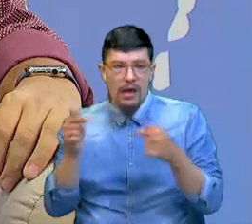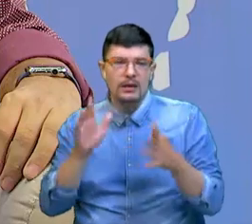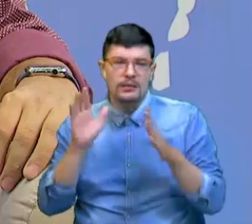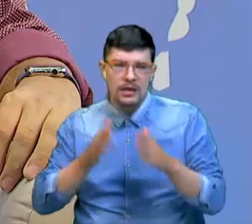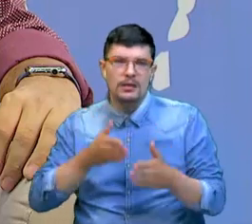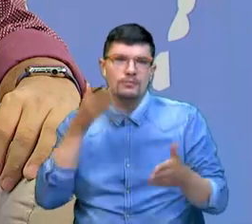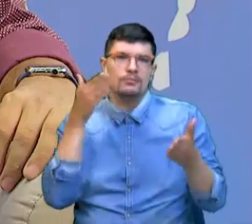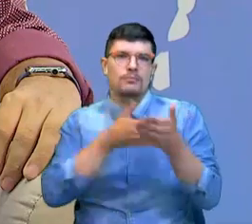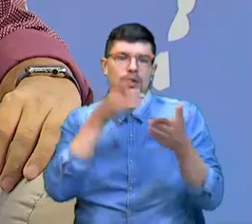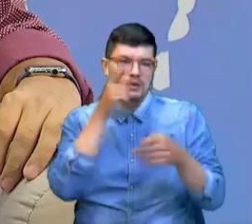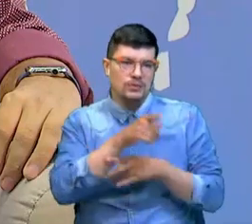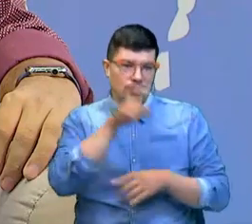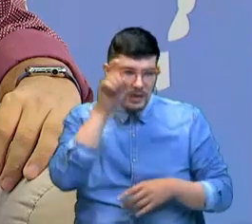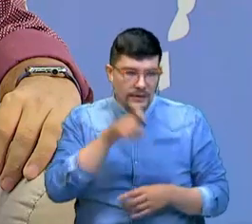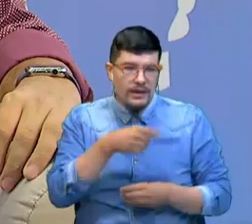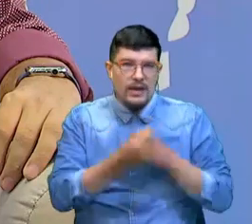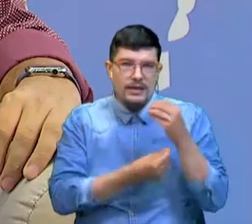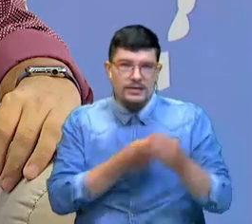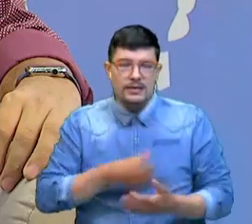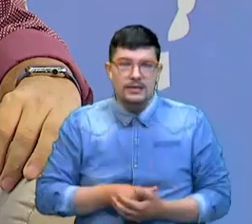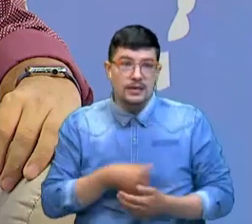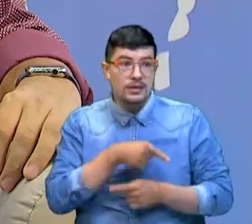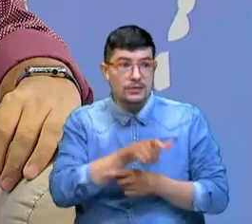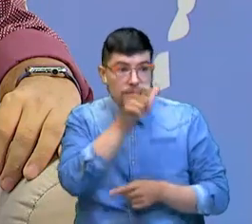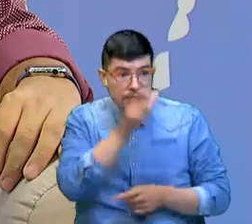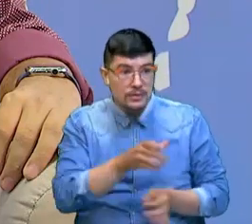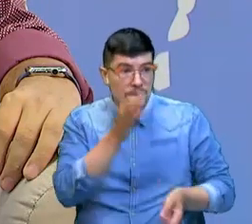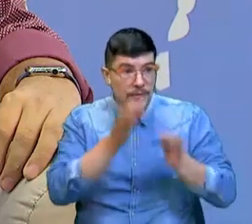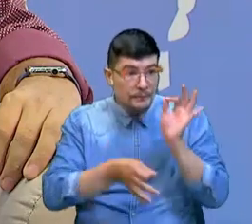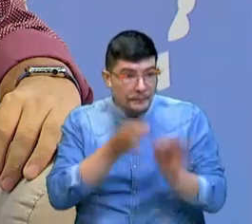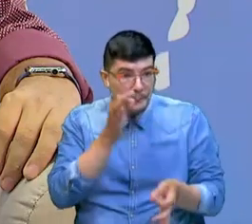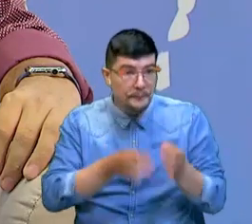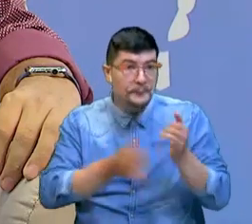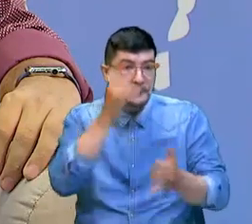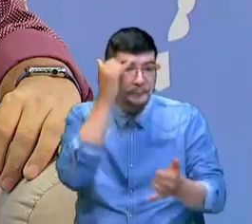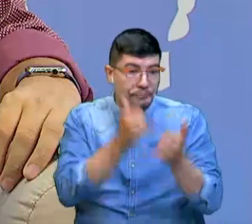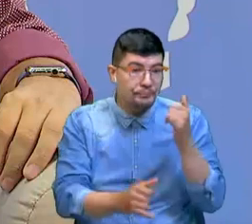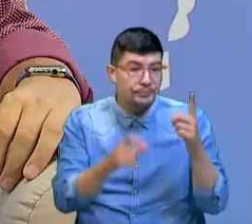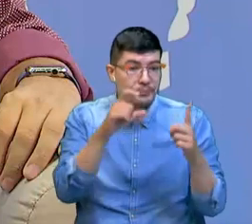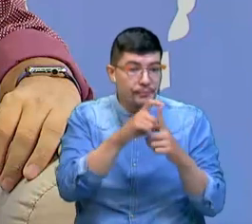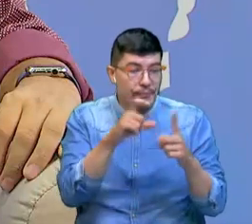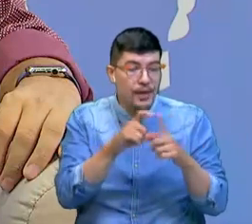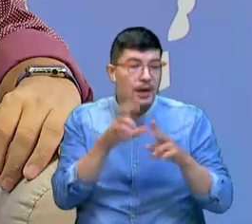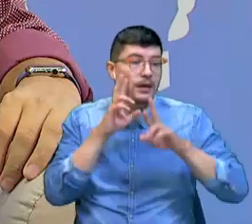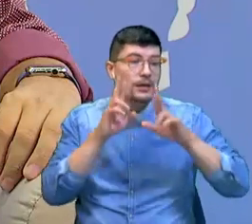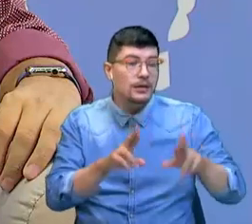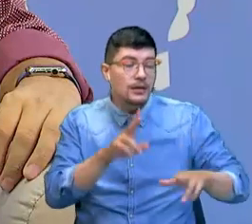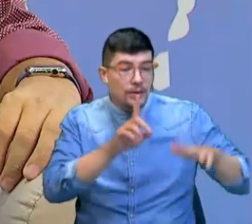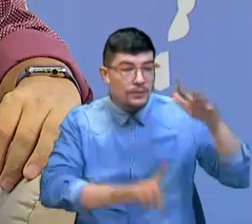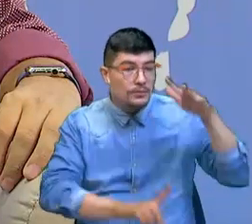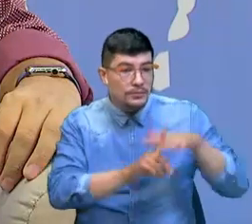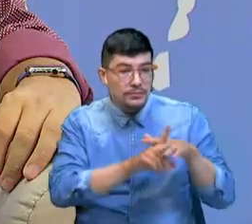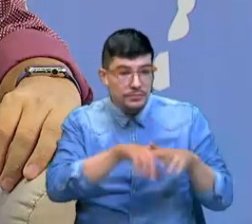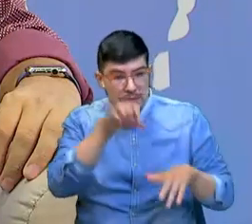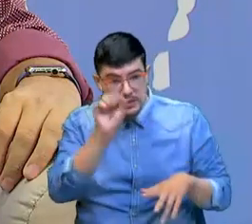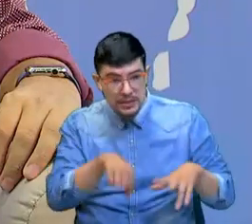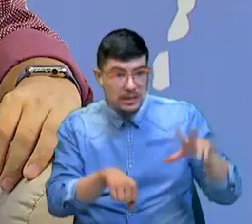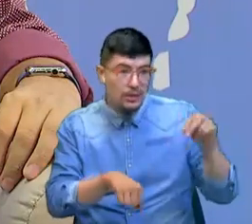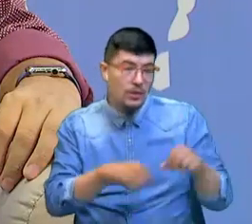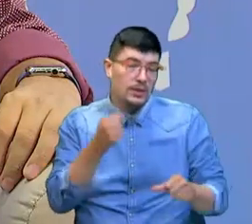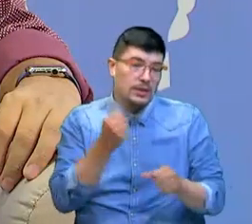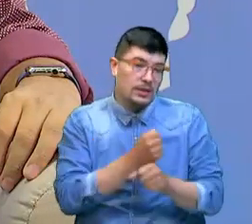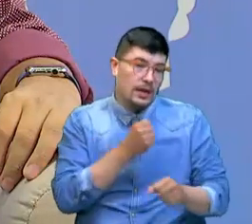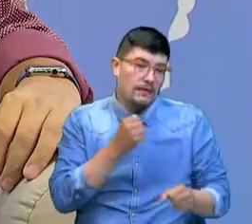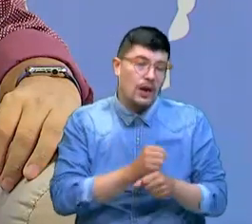la República. Será el juez el que tenga la última palabra en indicar si el origen de la contingencia es laboral o